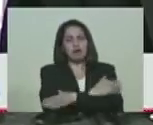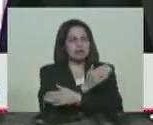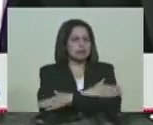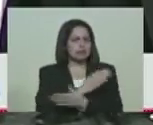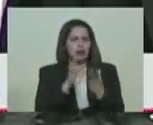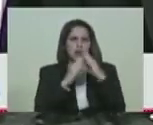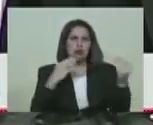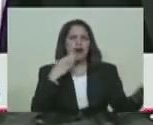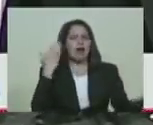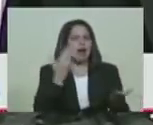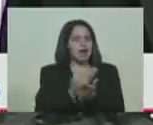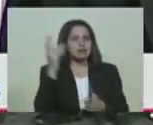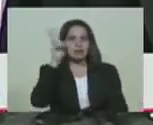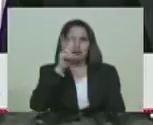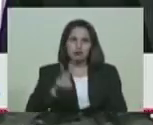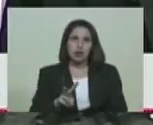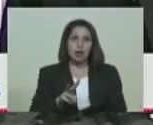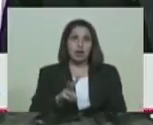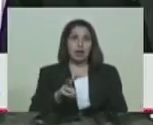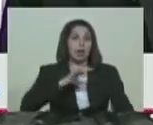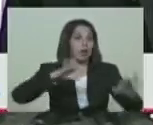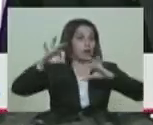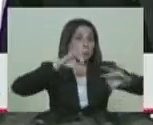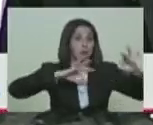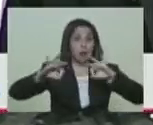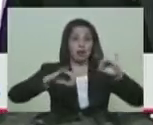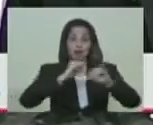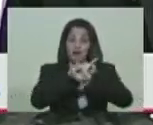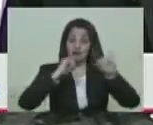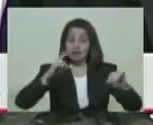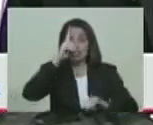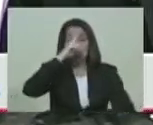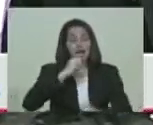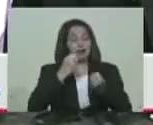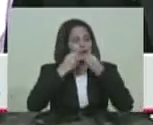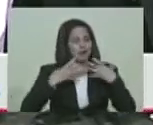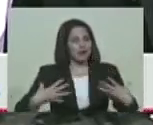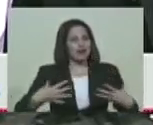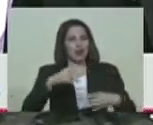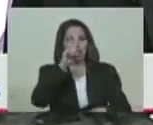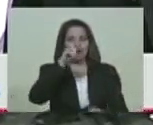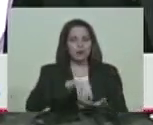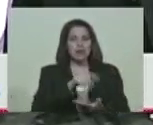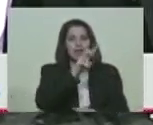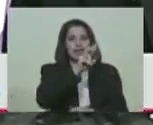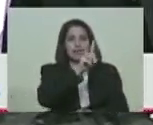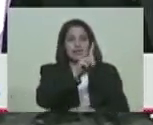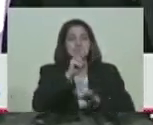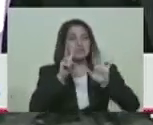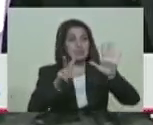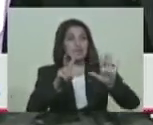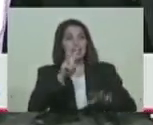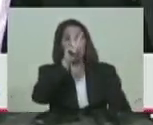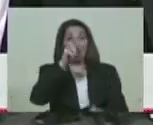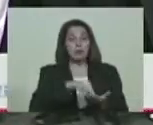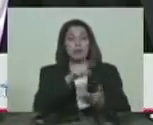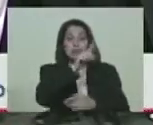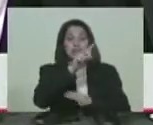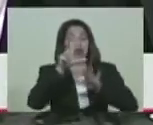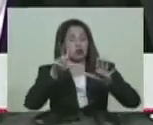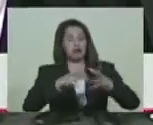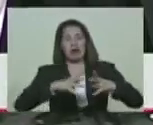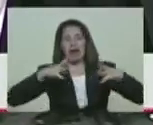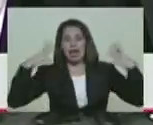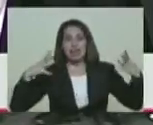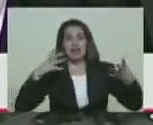felicitaciones. Gracias, Venezuela. Preparémonos para un buen fin de año 2017 y para un año 2018 de grandeza.